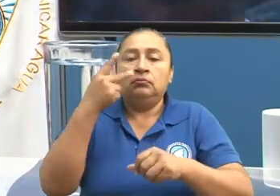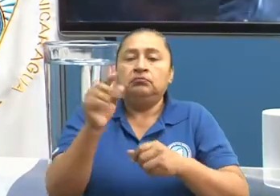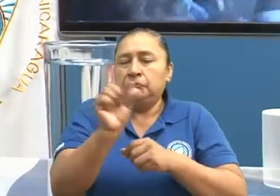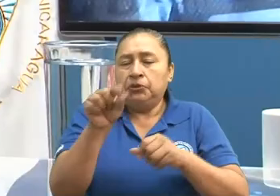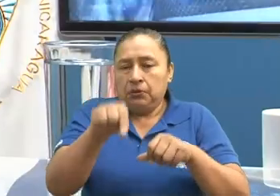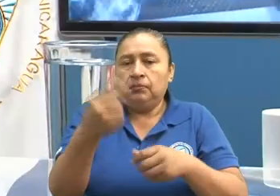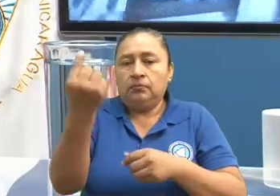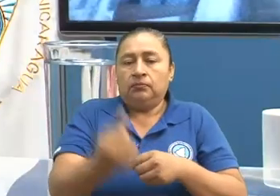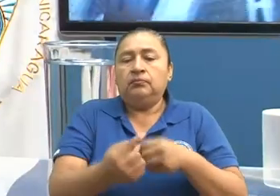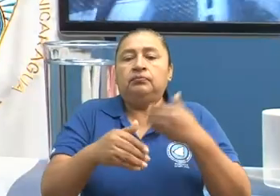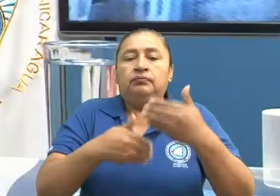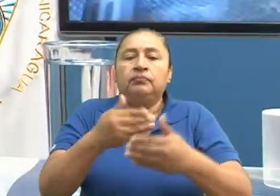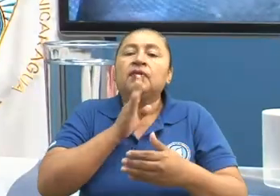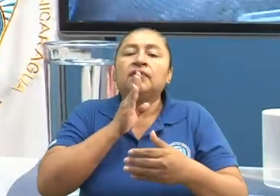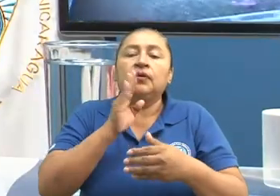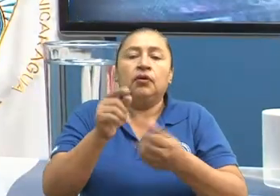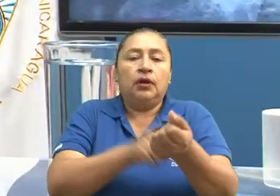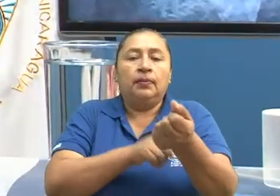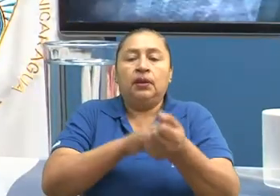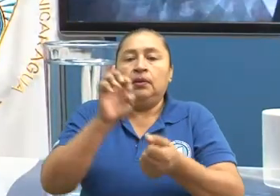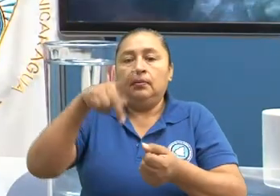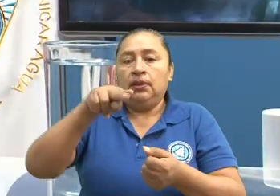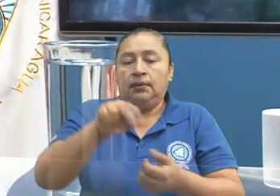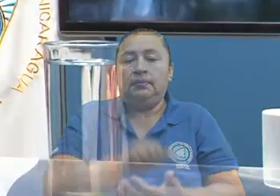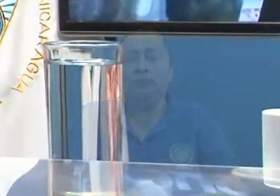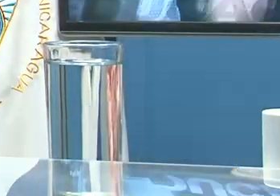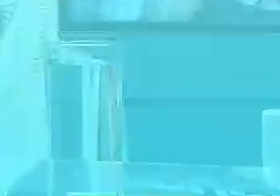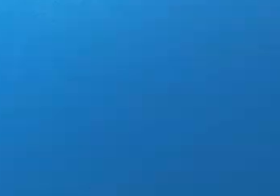breve pausa y al volver hablaremos con los hermanos de la empresa portuaria.